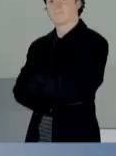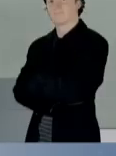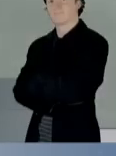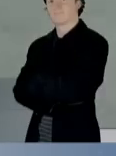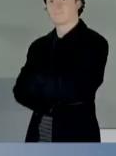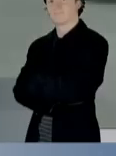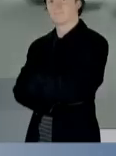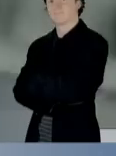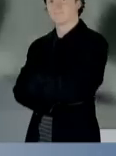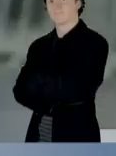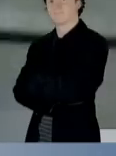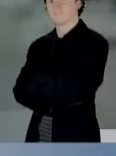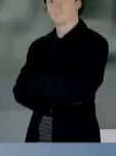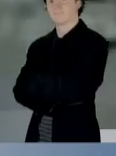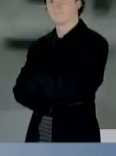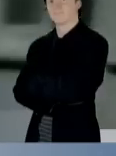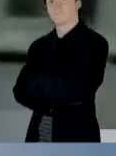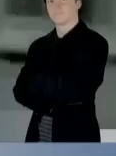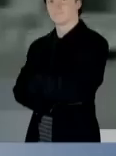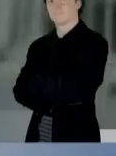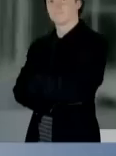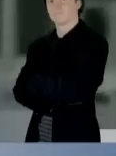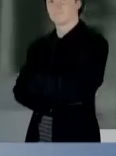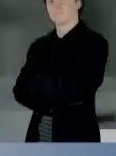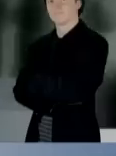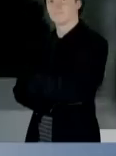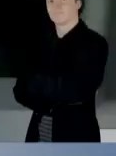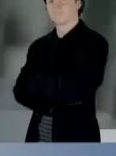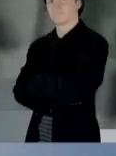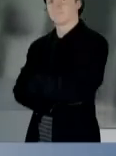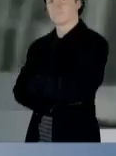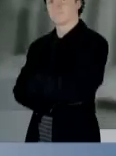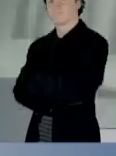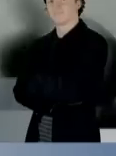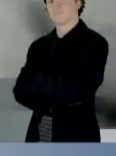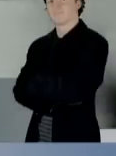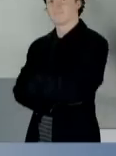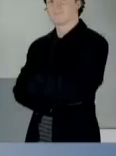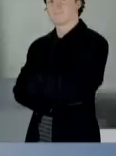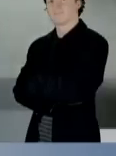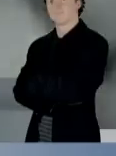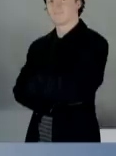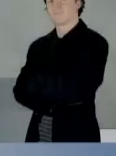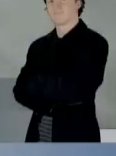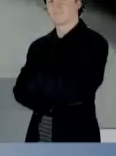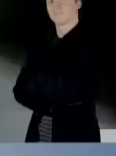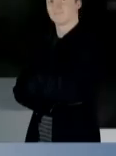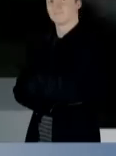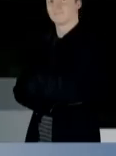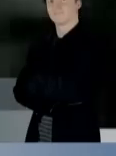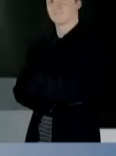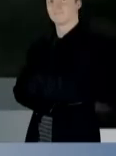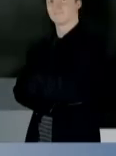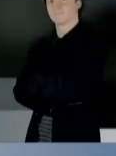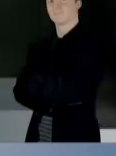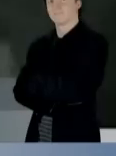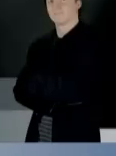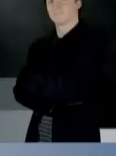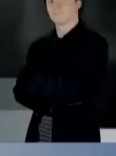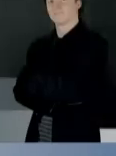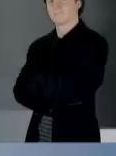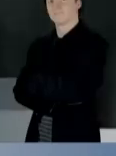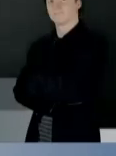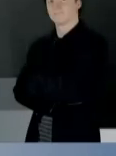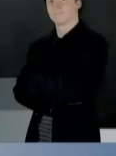no es cierto no yo creo que todavía no lo han redactado decían que la presidenta del ppd